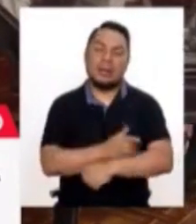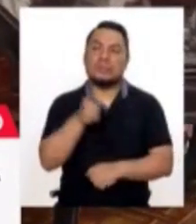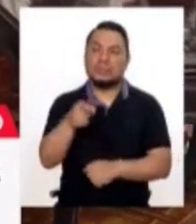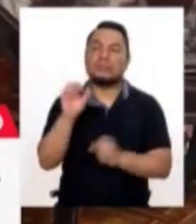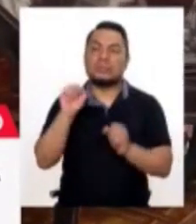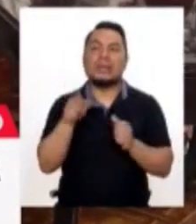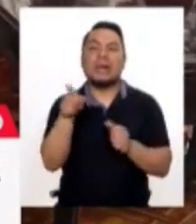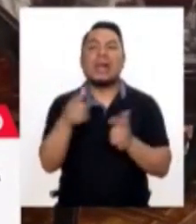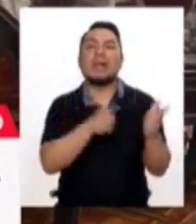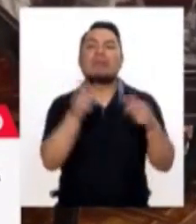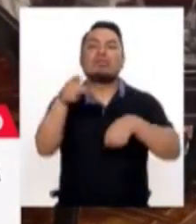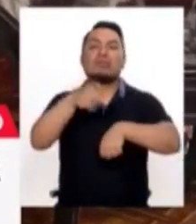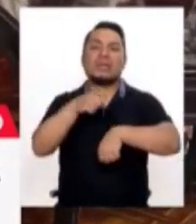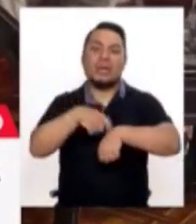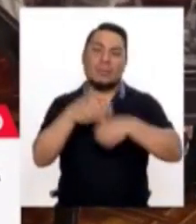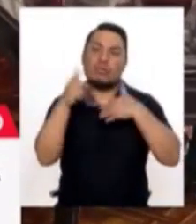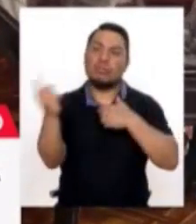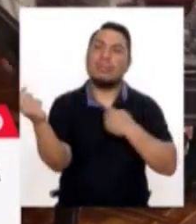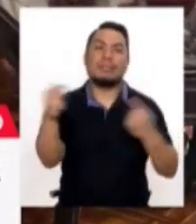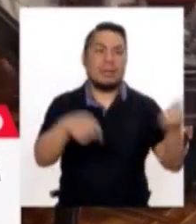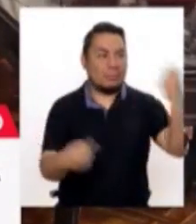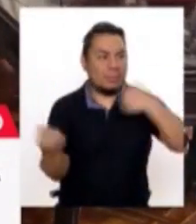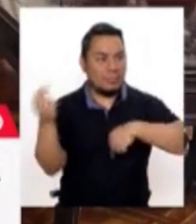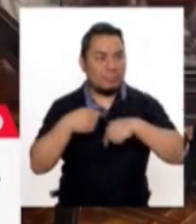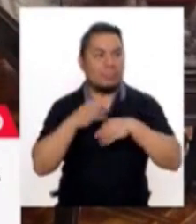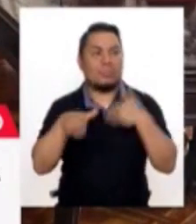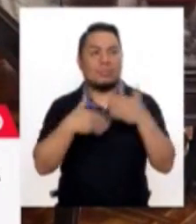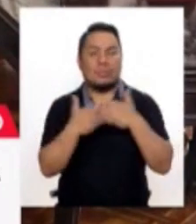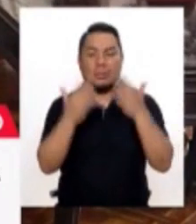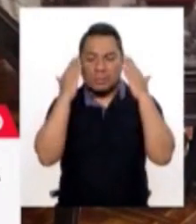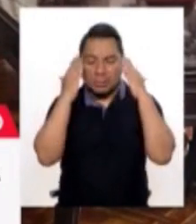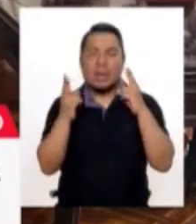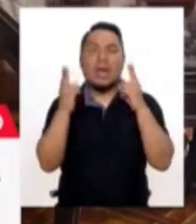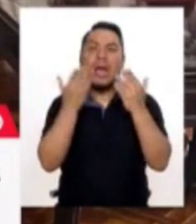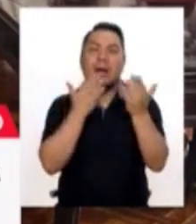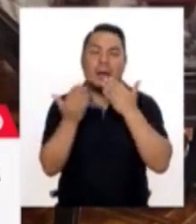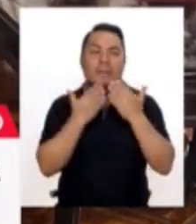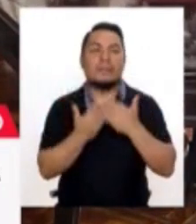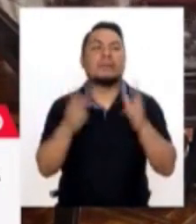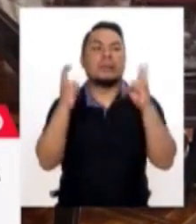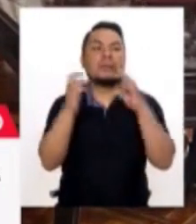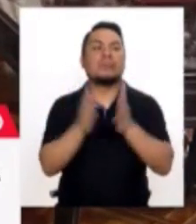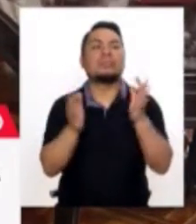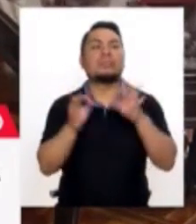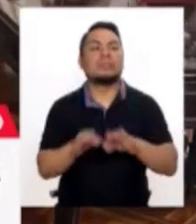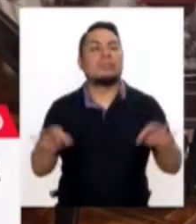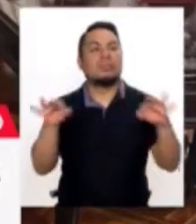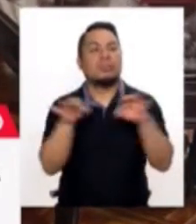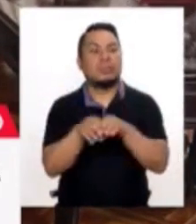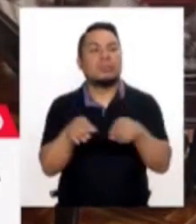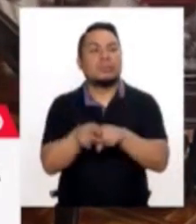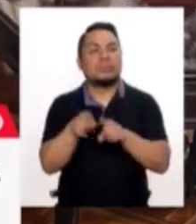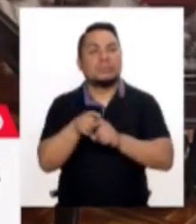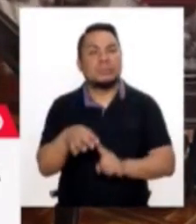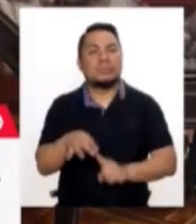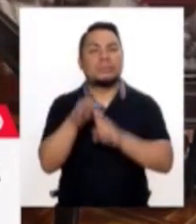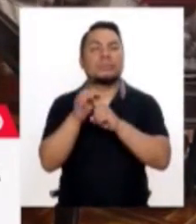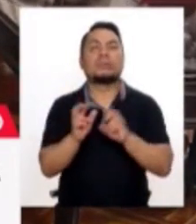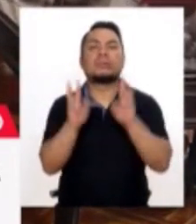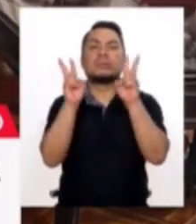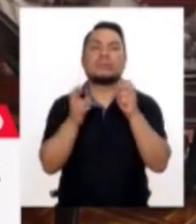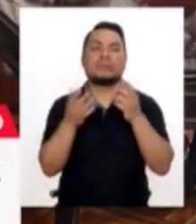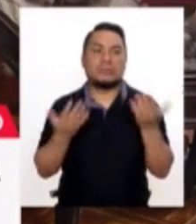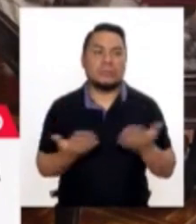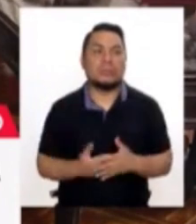esa disposición de su tiempo para tratar asuntos tan importantes y sobre todo y en particular el